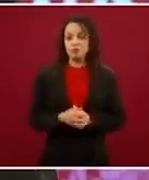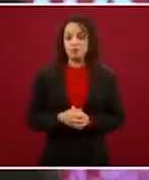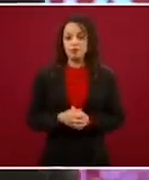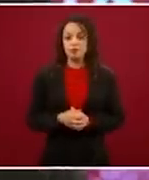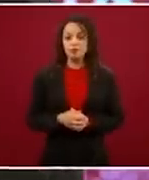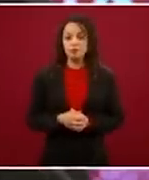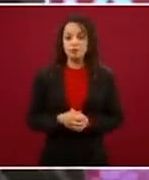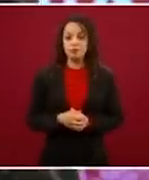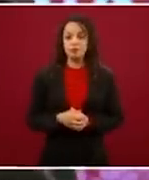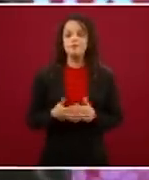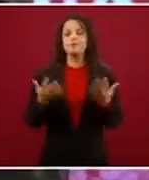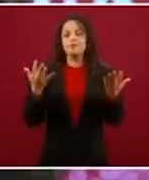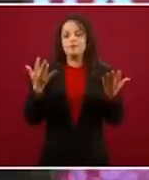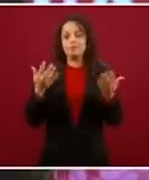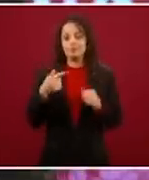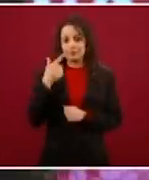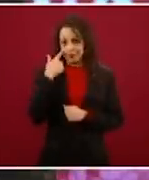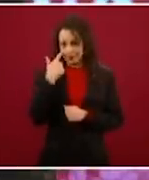A ver,